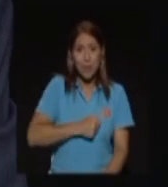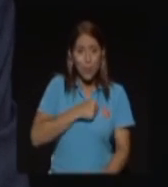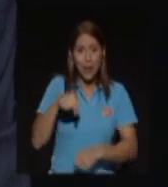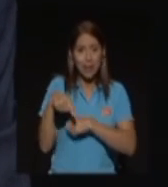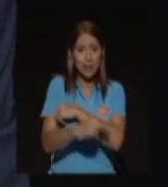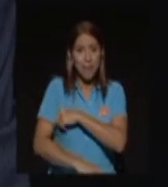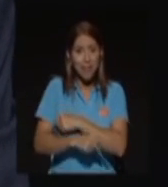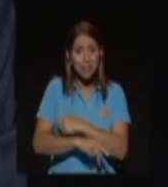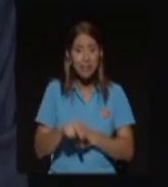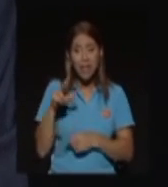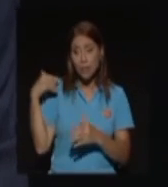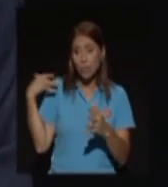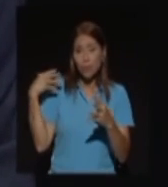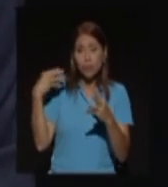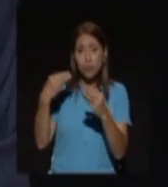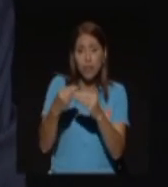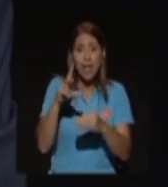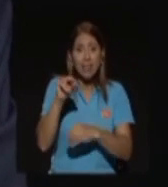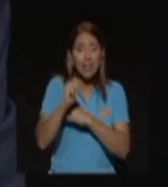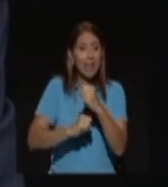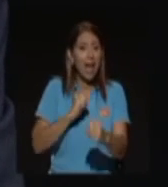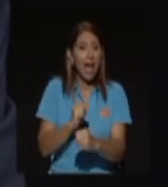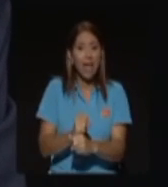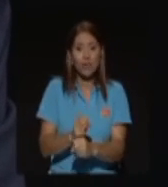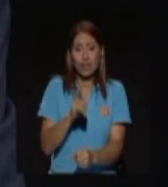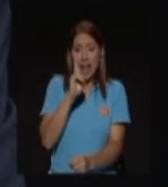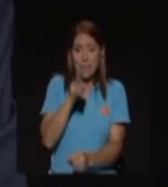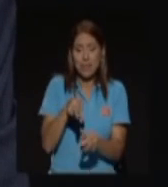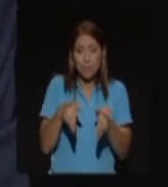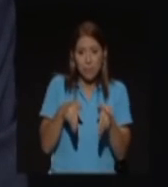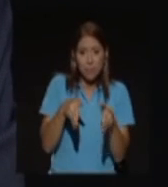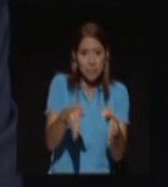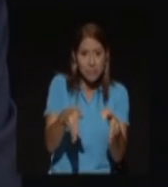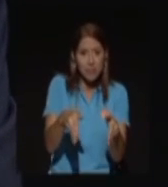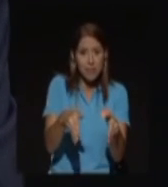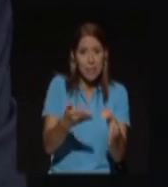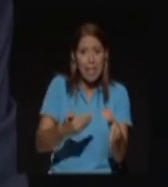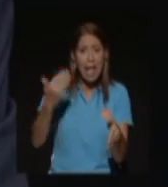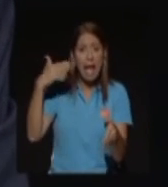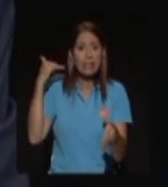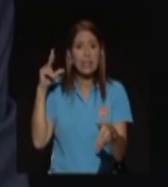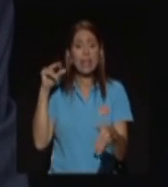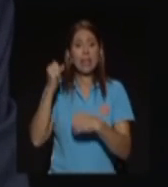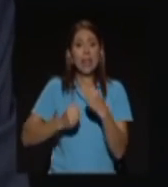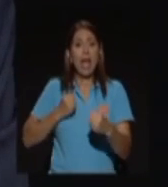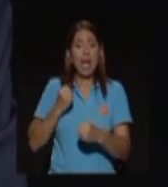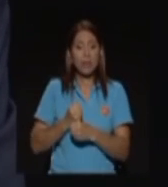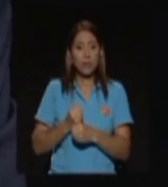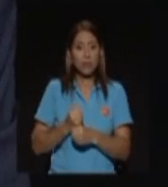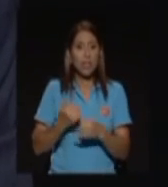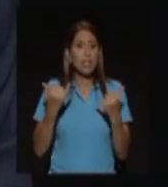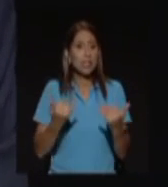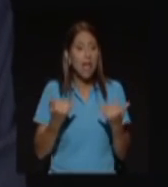sigue prácticamente con la misma infraestructura de hace 30 años, habiéndose multiplicado por varias veces